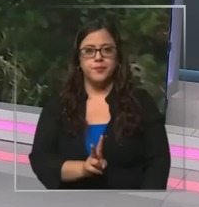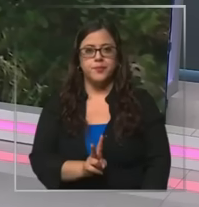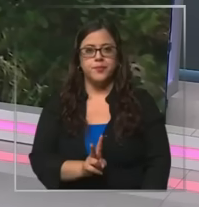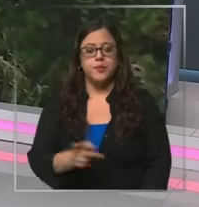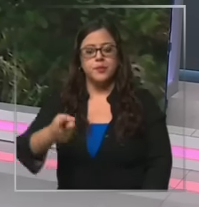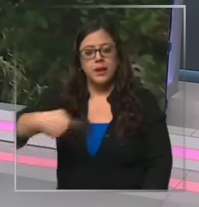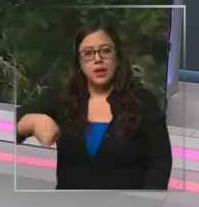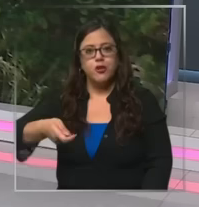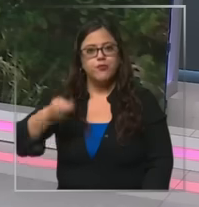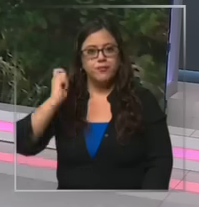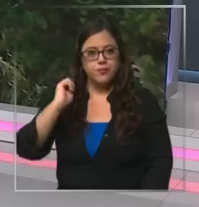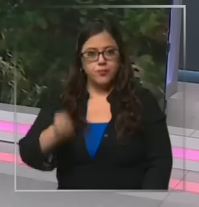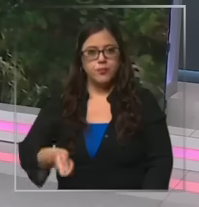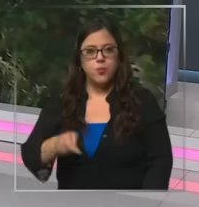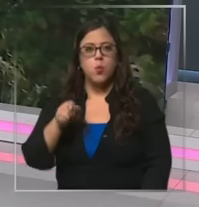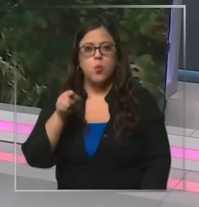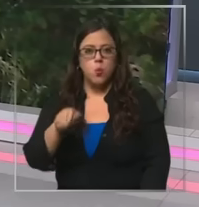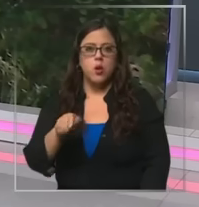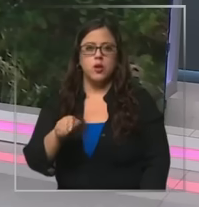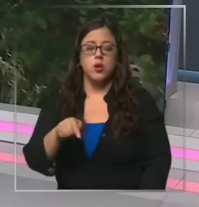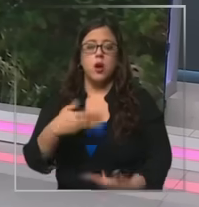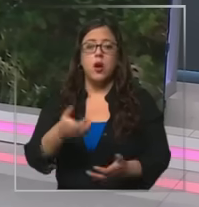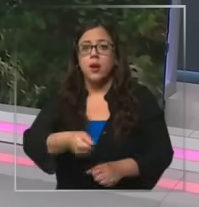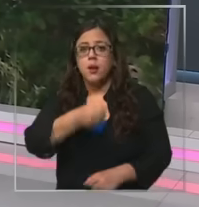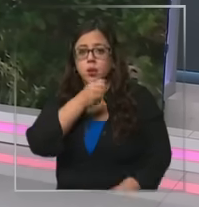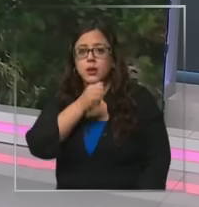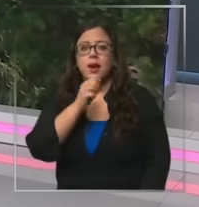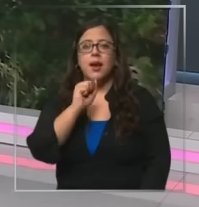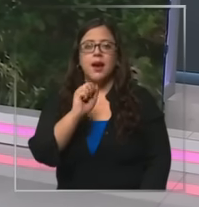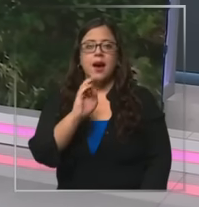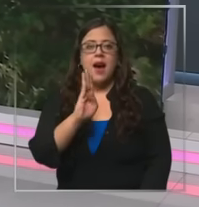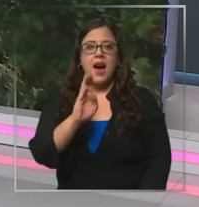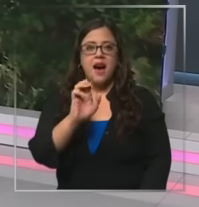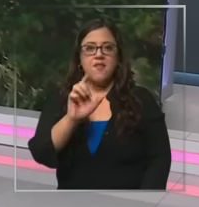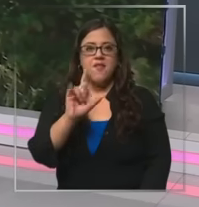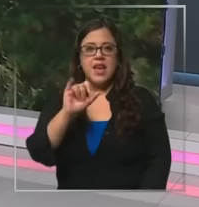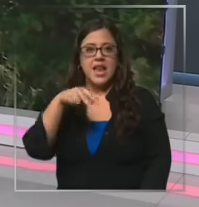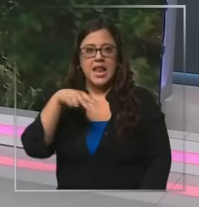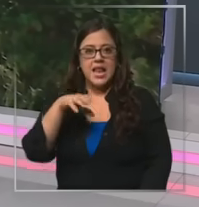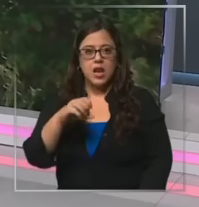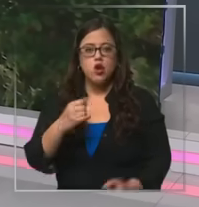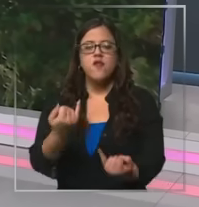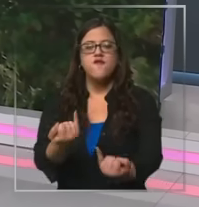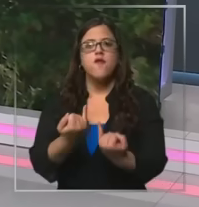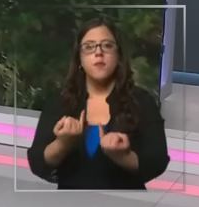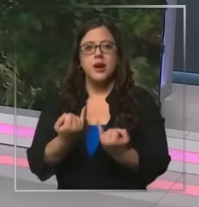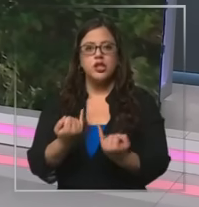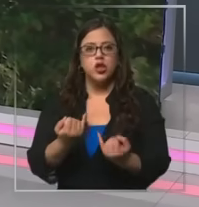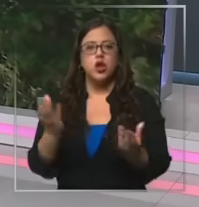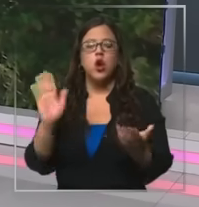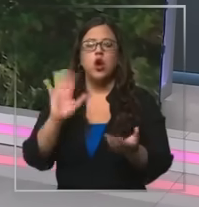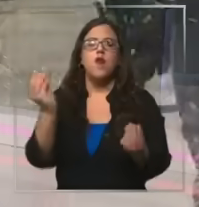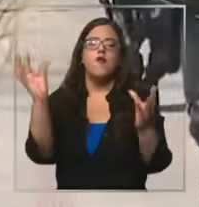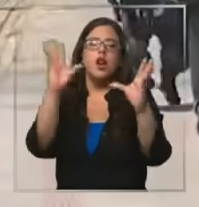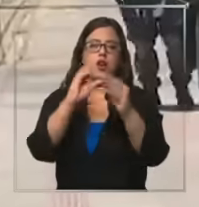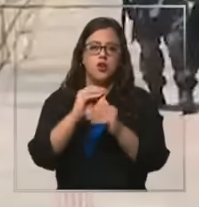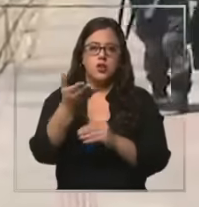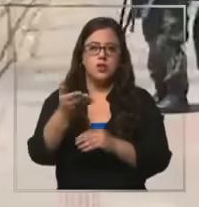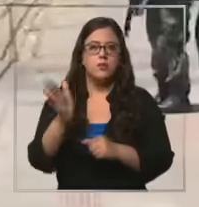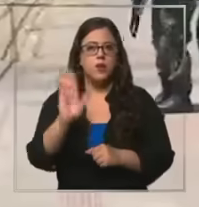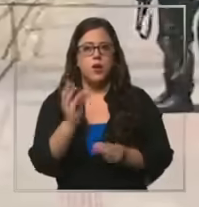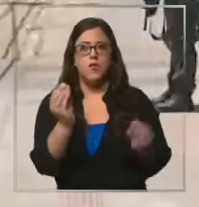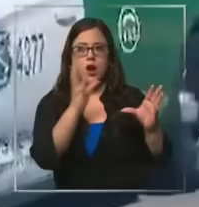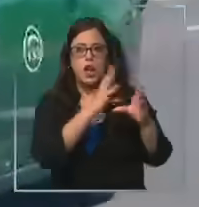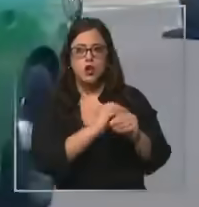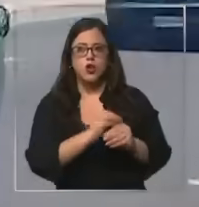serán formalizados por este hecho. Está Avelino Martínez para contarnos toda la información de lo ocurrido en el día de hoy. Avelino, hola, buenas noches. Hola, muy